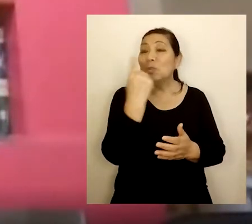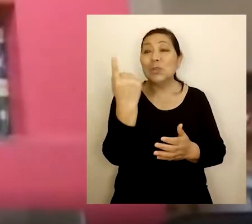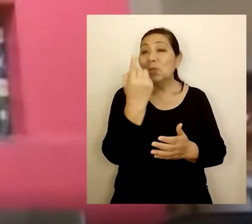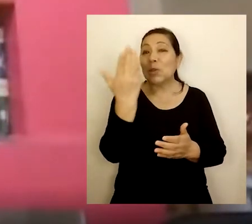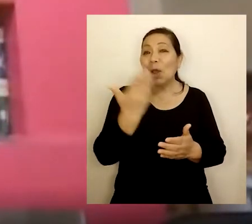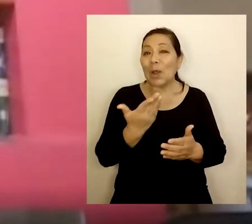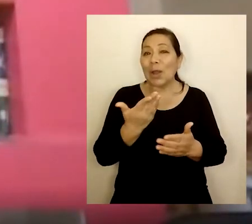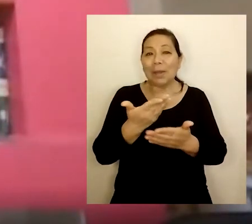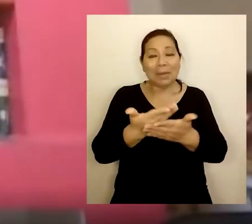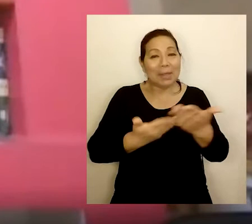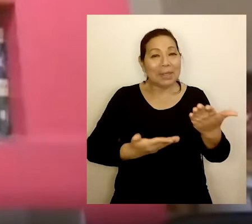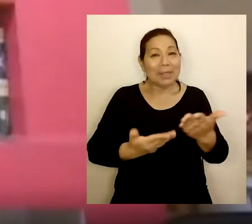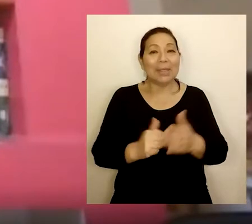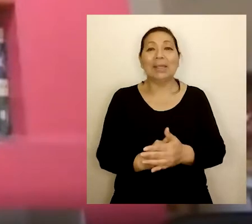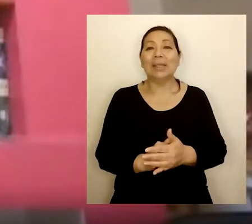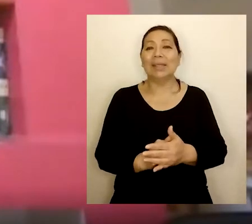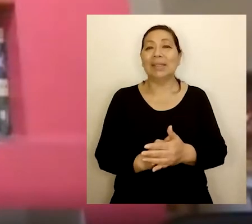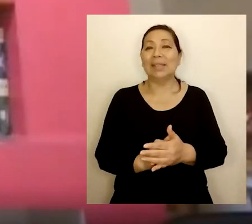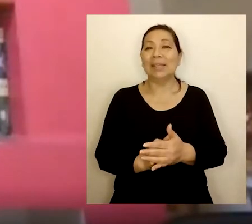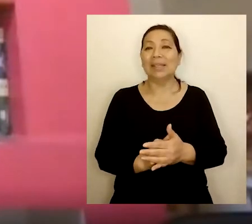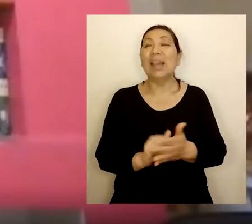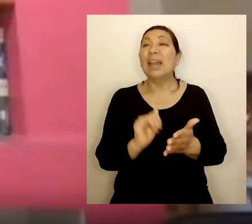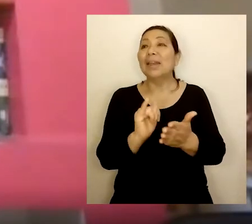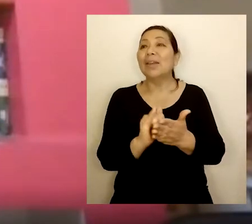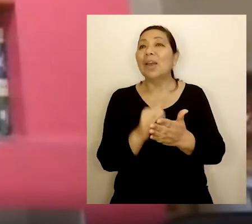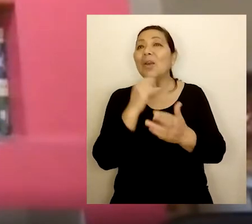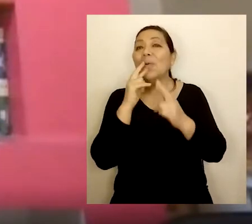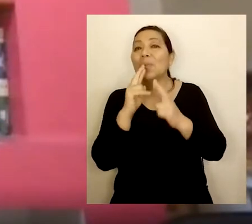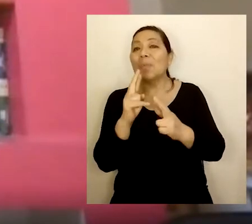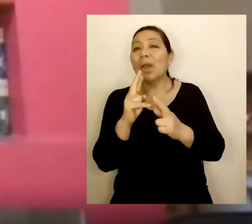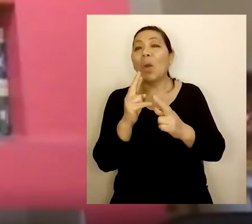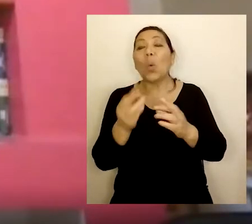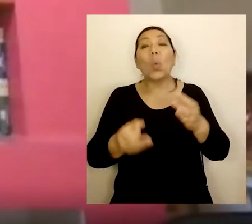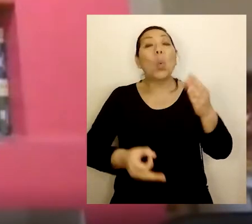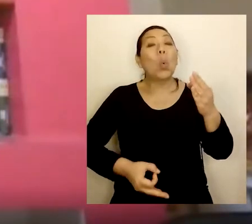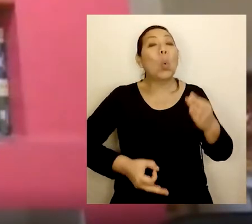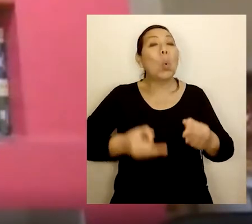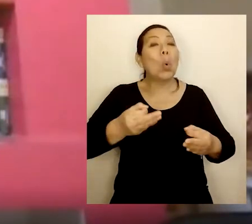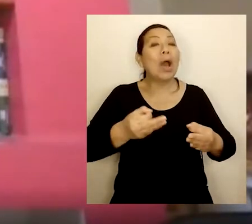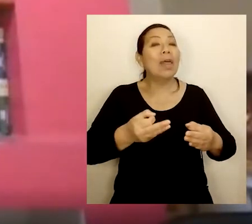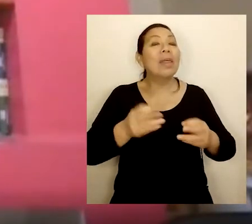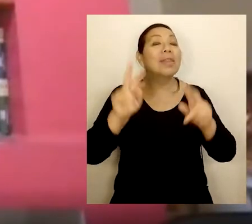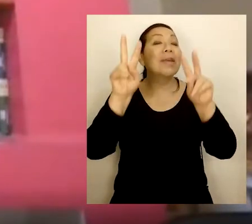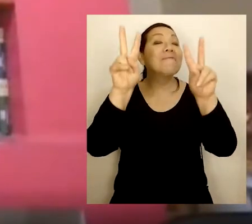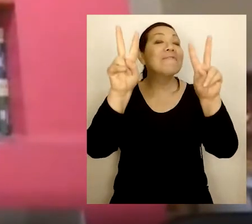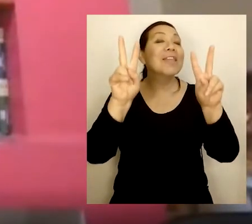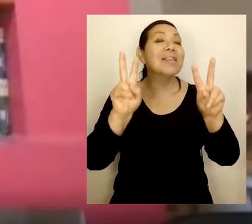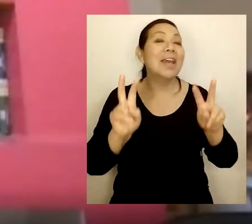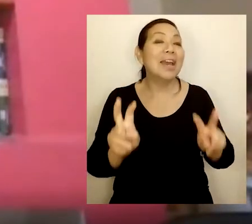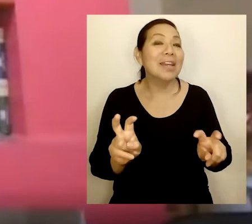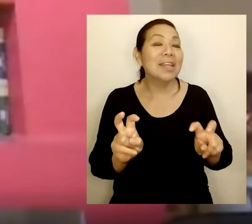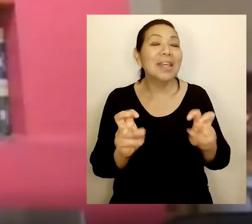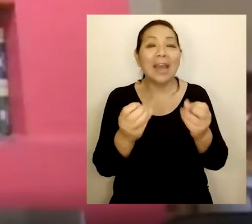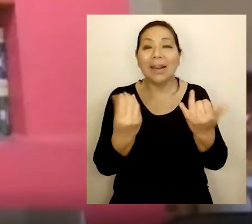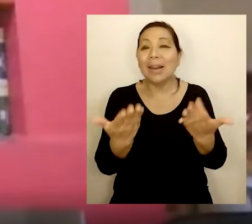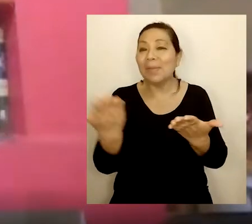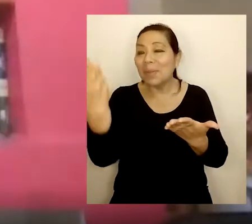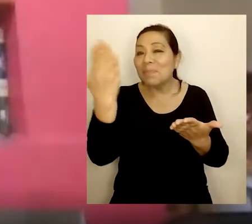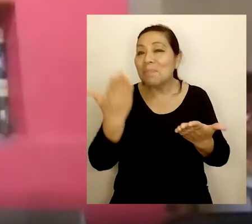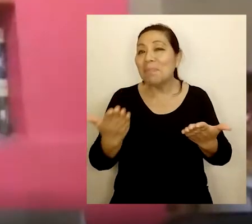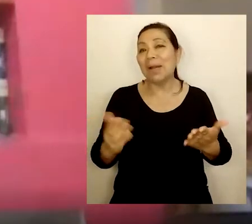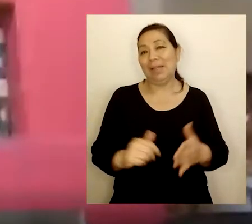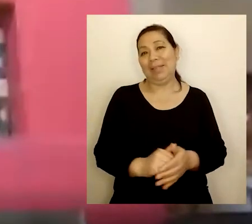simplemente en el acta, en lo resuelto por el juzgado mixto de Ventanilla, que ha declarado infundada la